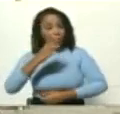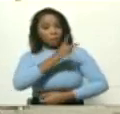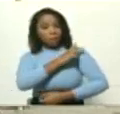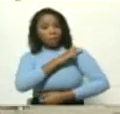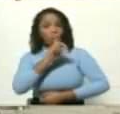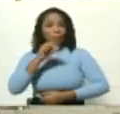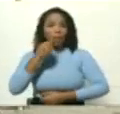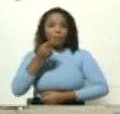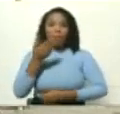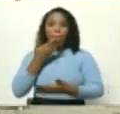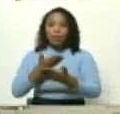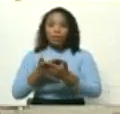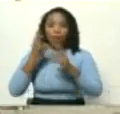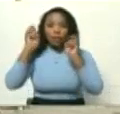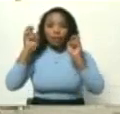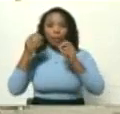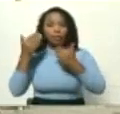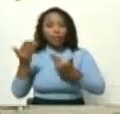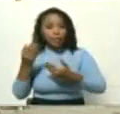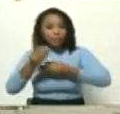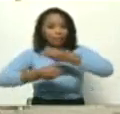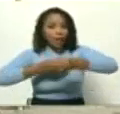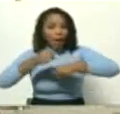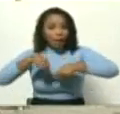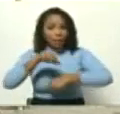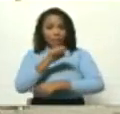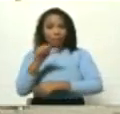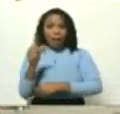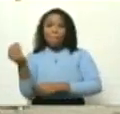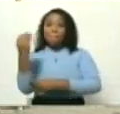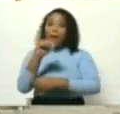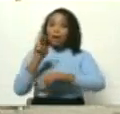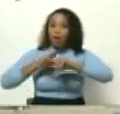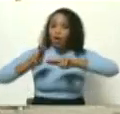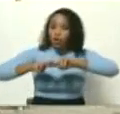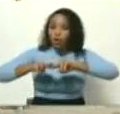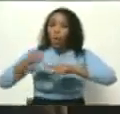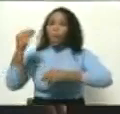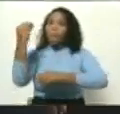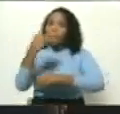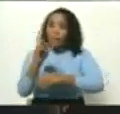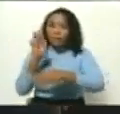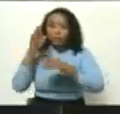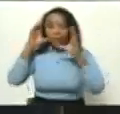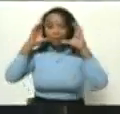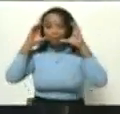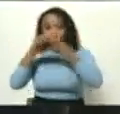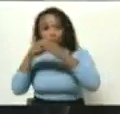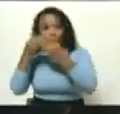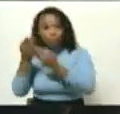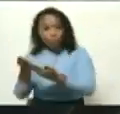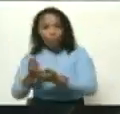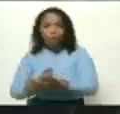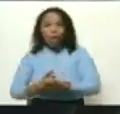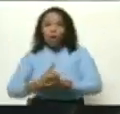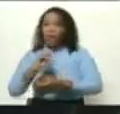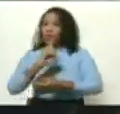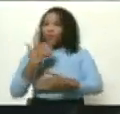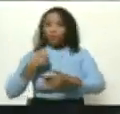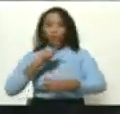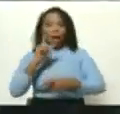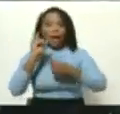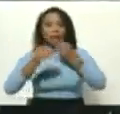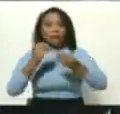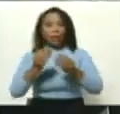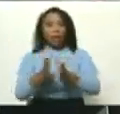este marco que sea esta semana más para los chamos, más para los niños, y no vamos a tener así grandes